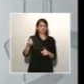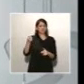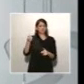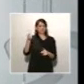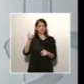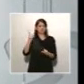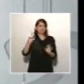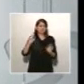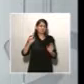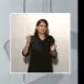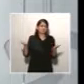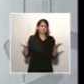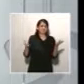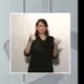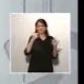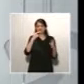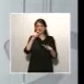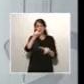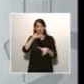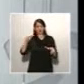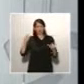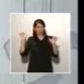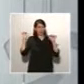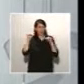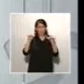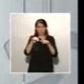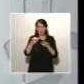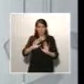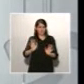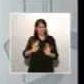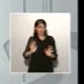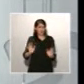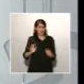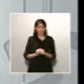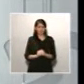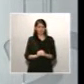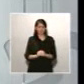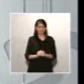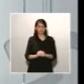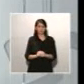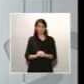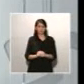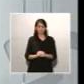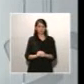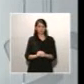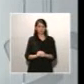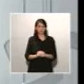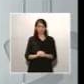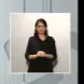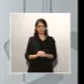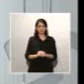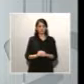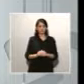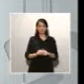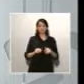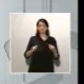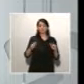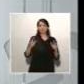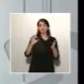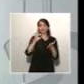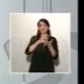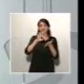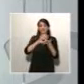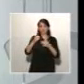aglomeración de personas en la utilización de estos servicios. En el caso de los servicios de ferrocarril de larga